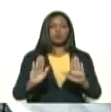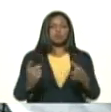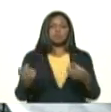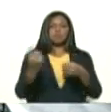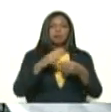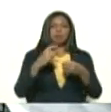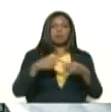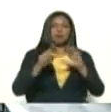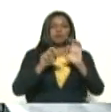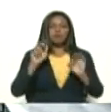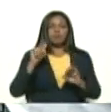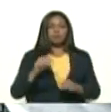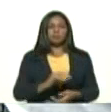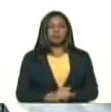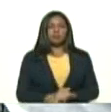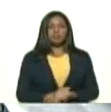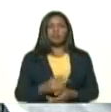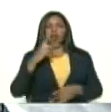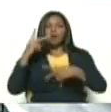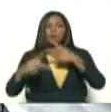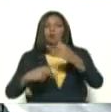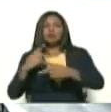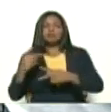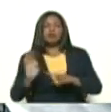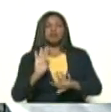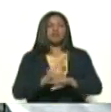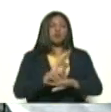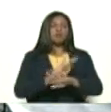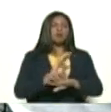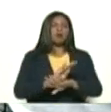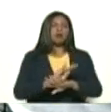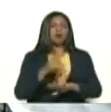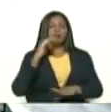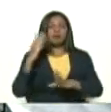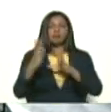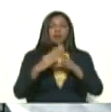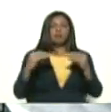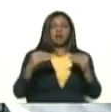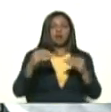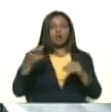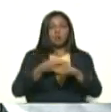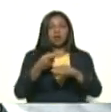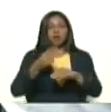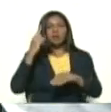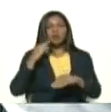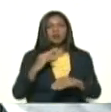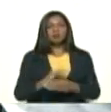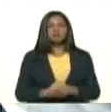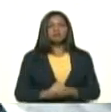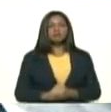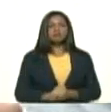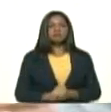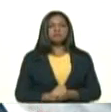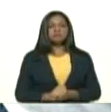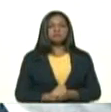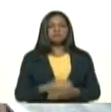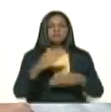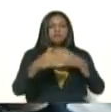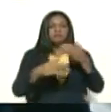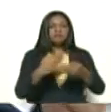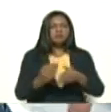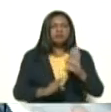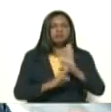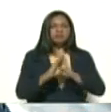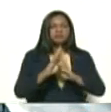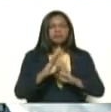sumarnos a la política de prevención que adelanta el gobierno bolivariano y así ir